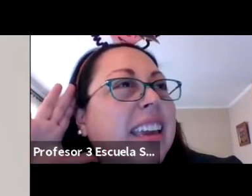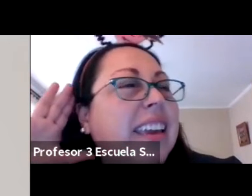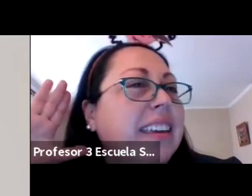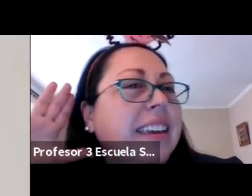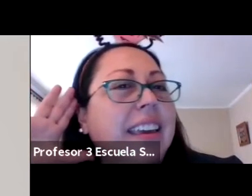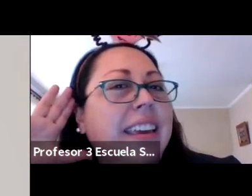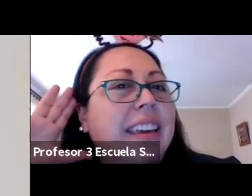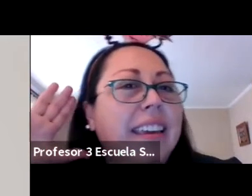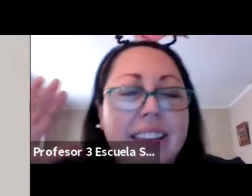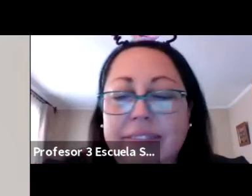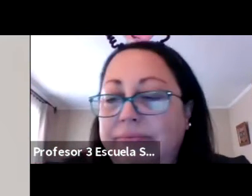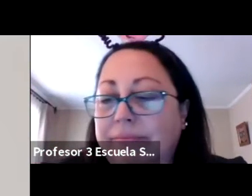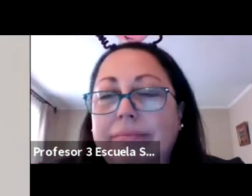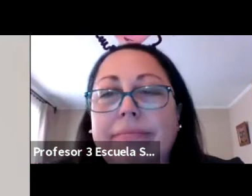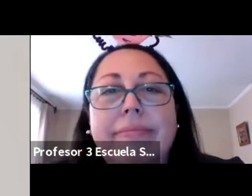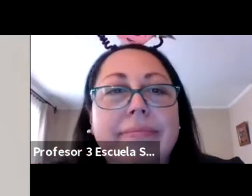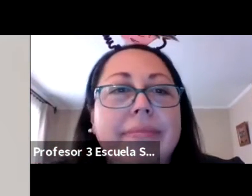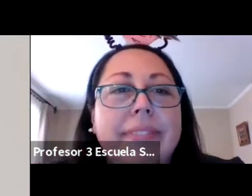dice,